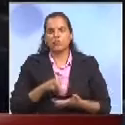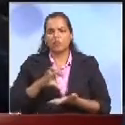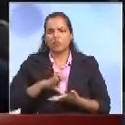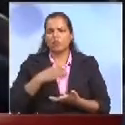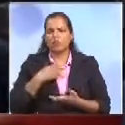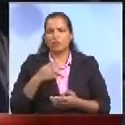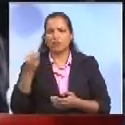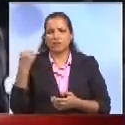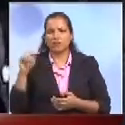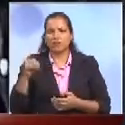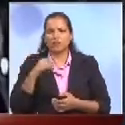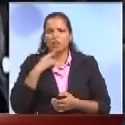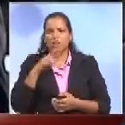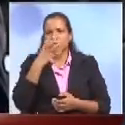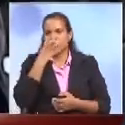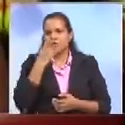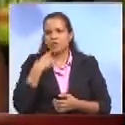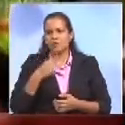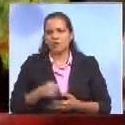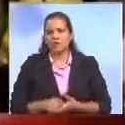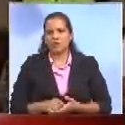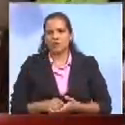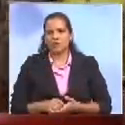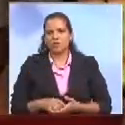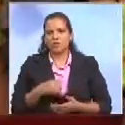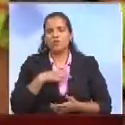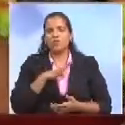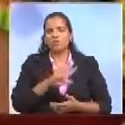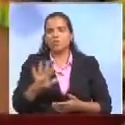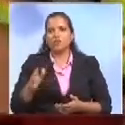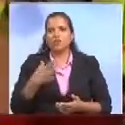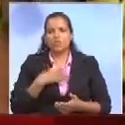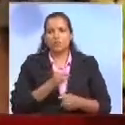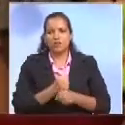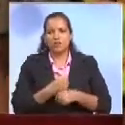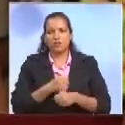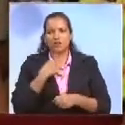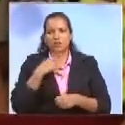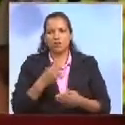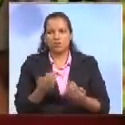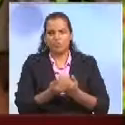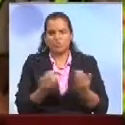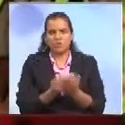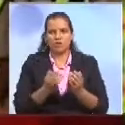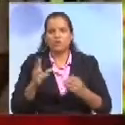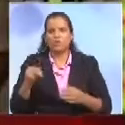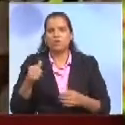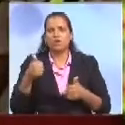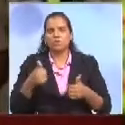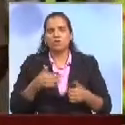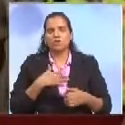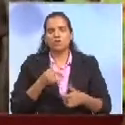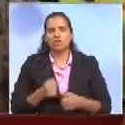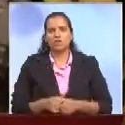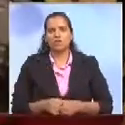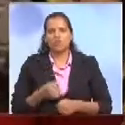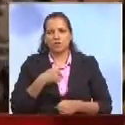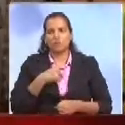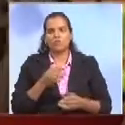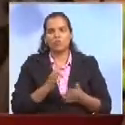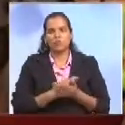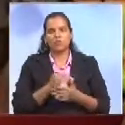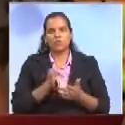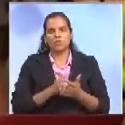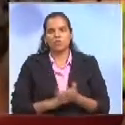el descontento ciudadano continúe. El reclamo que ustedes están haciendo por la cuestión de la basura tienen todo su derecho. Y yo aplaudo